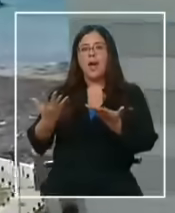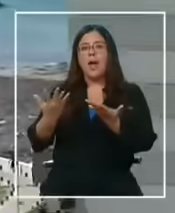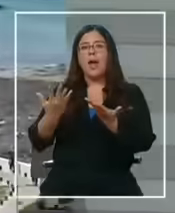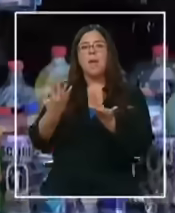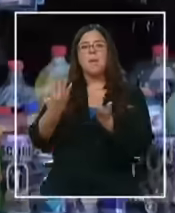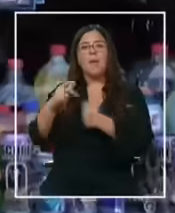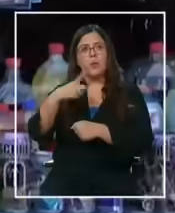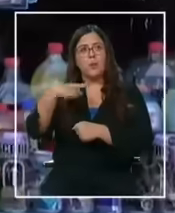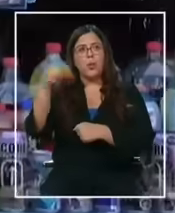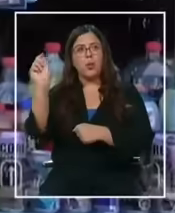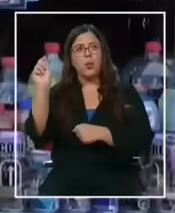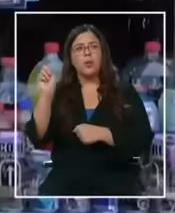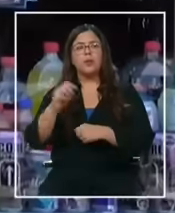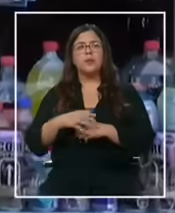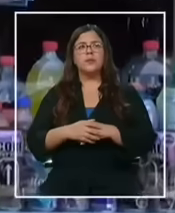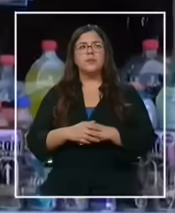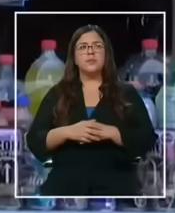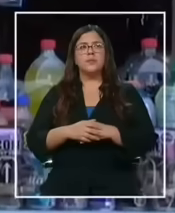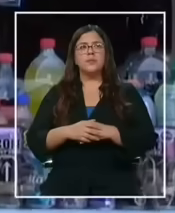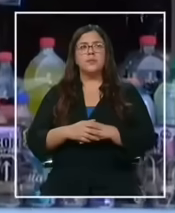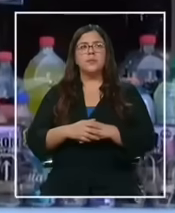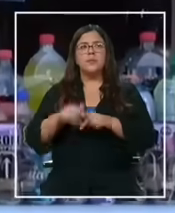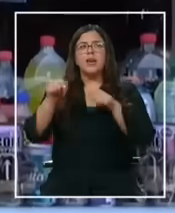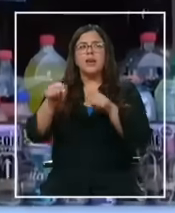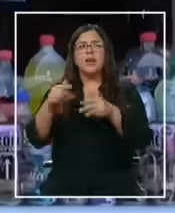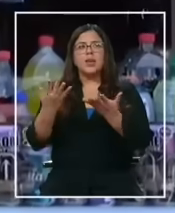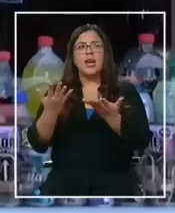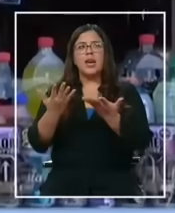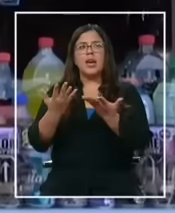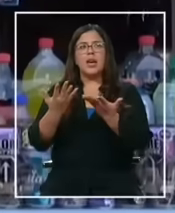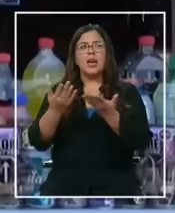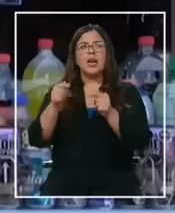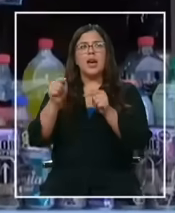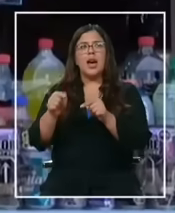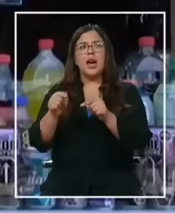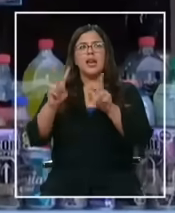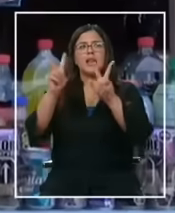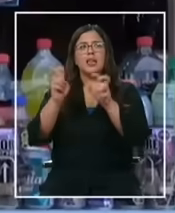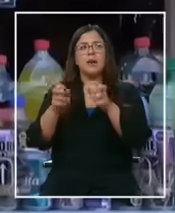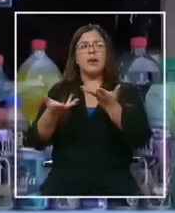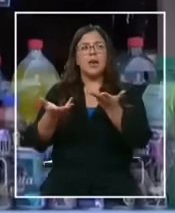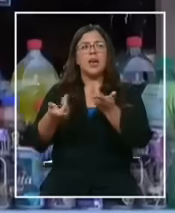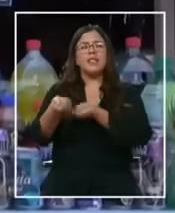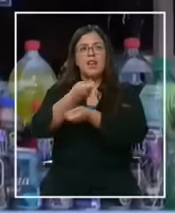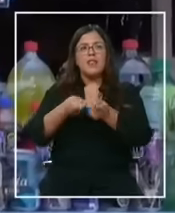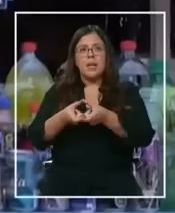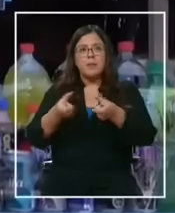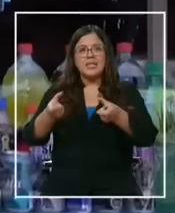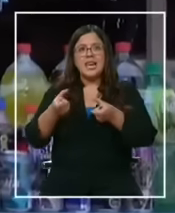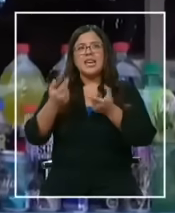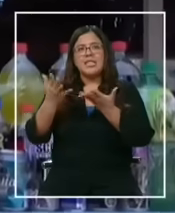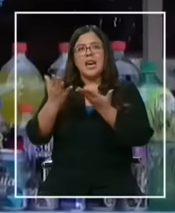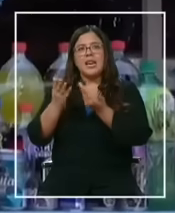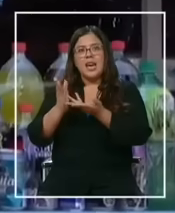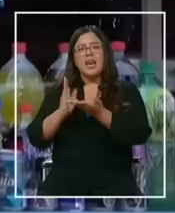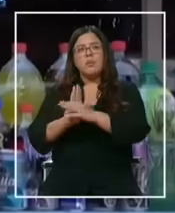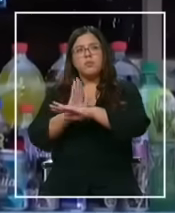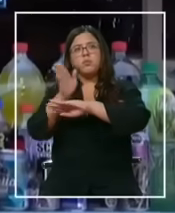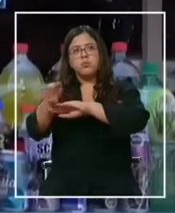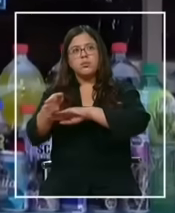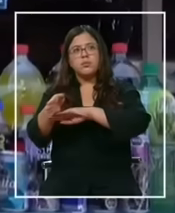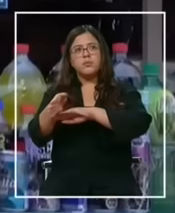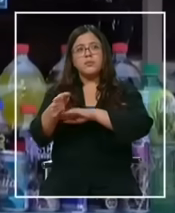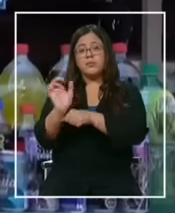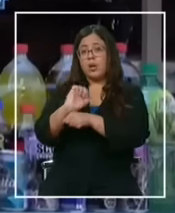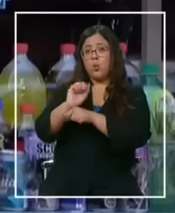salida hay otro ya que los que son ya particularmente ya se lo aumenta pasar y lo hace pasar para otro lado y te pas el mismo vehículo te dejan